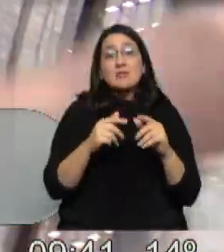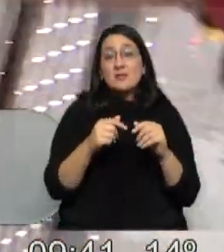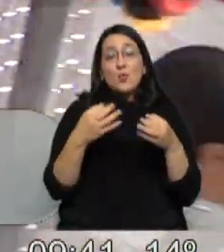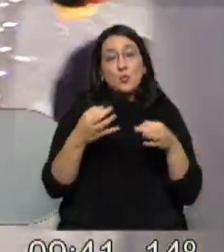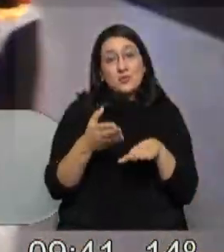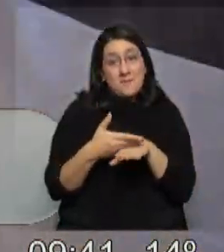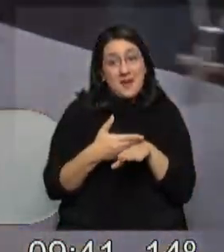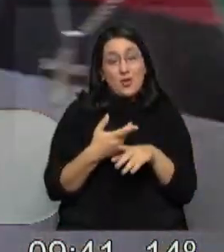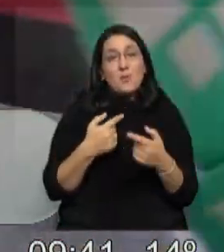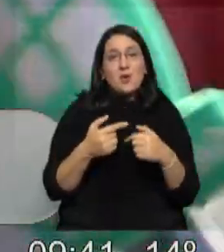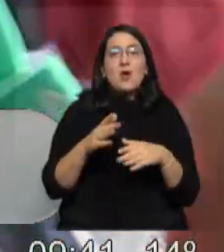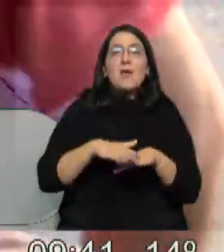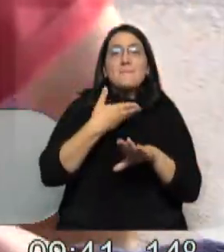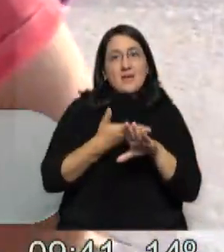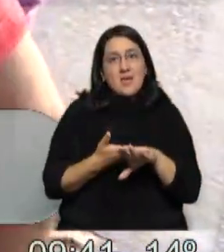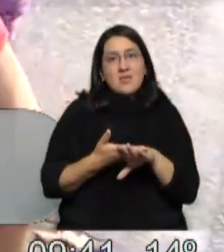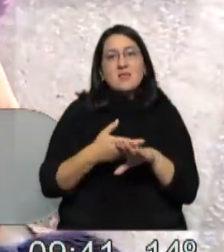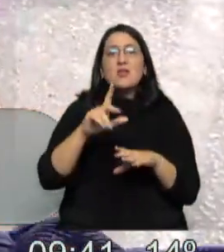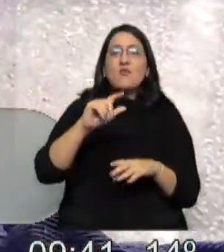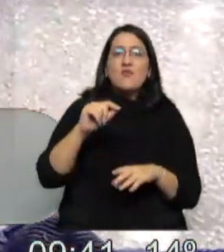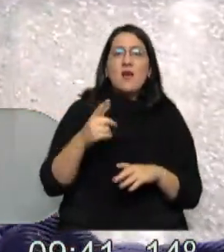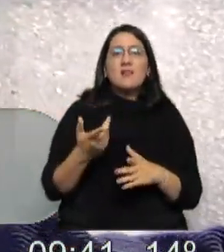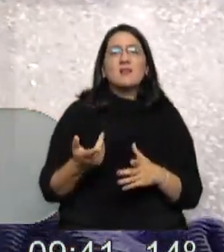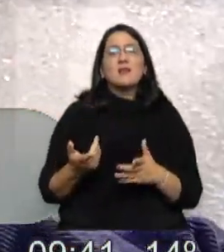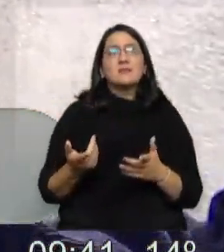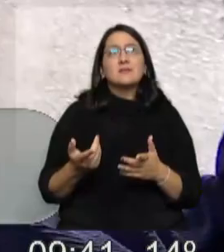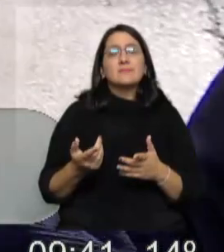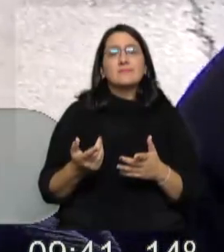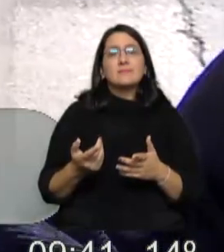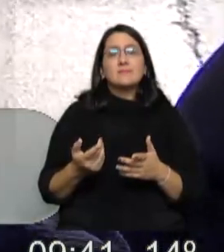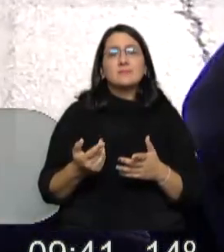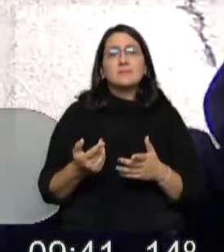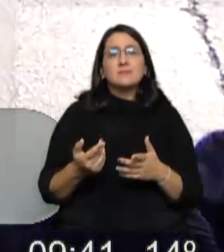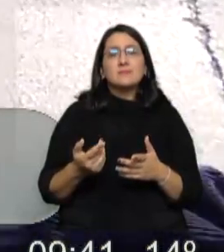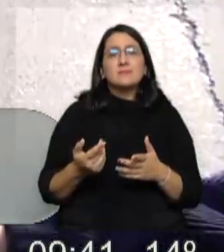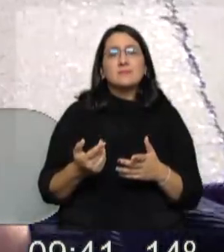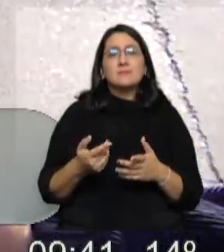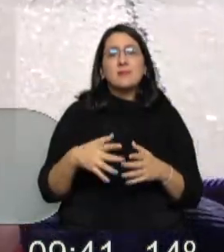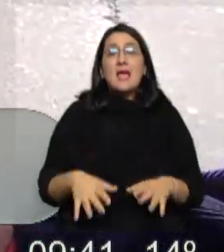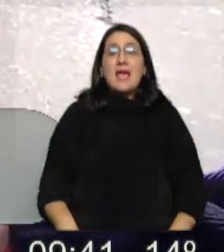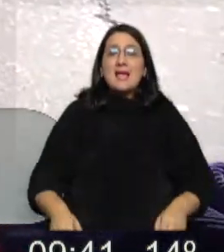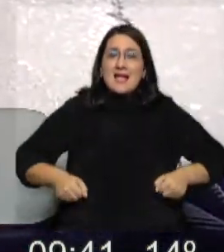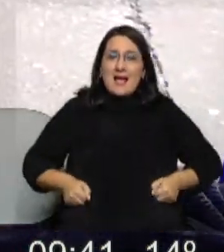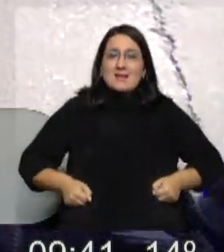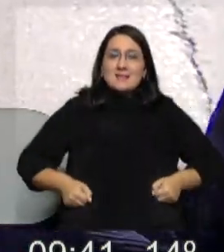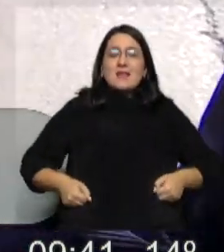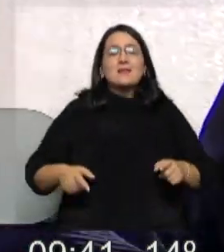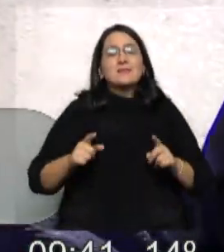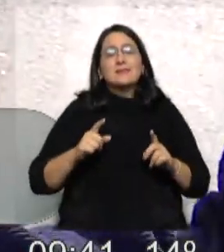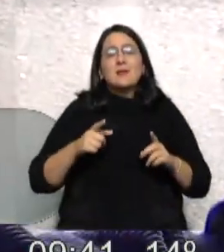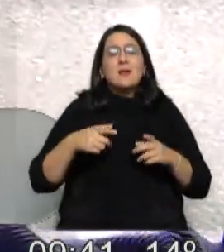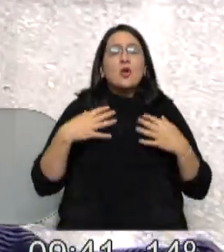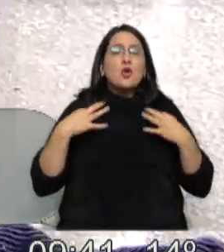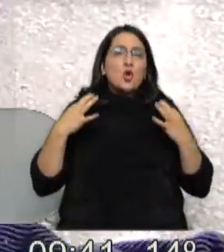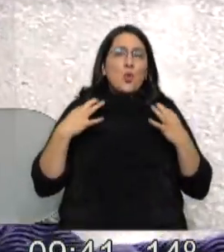agarraste temprano, pero tenemos grandes ofertas de media, ¿verdad? Calzas, panties, ropa